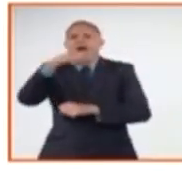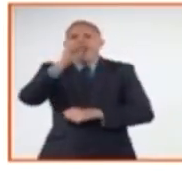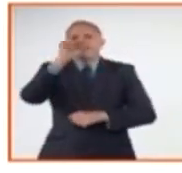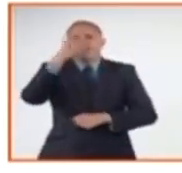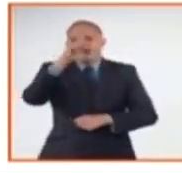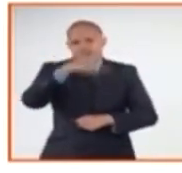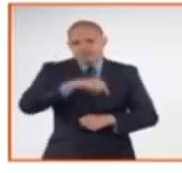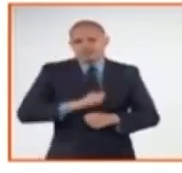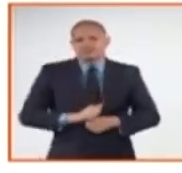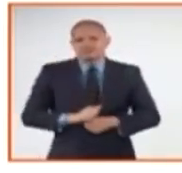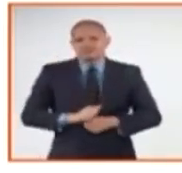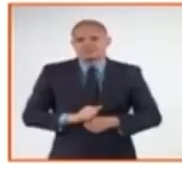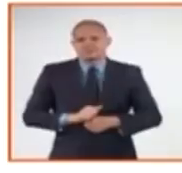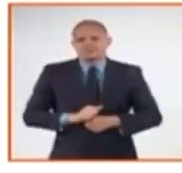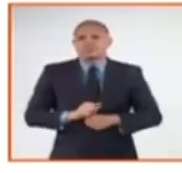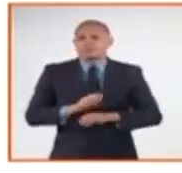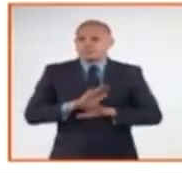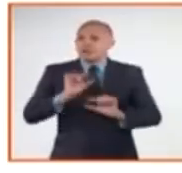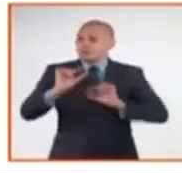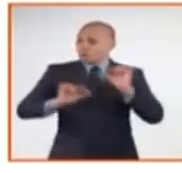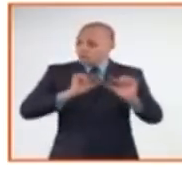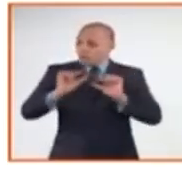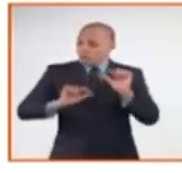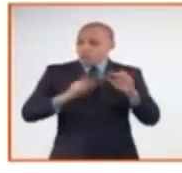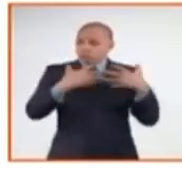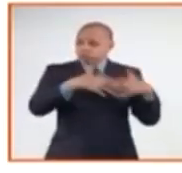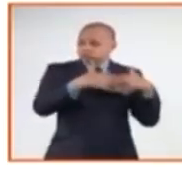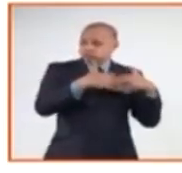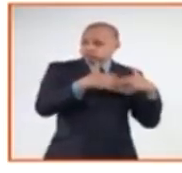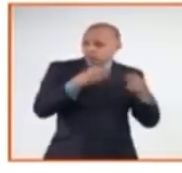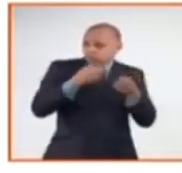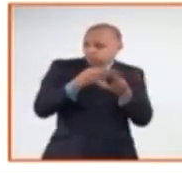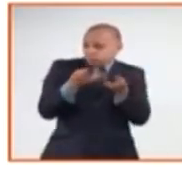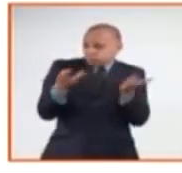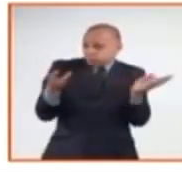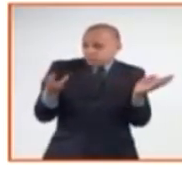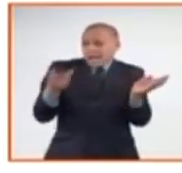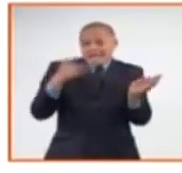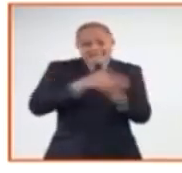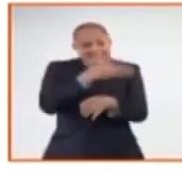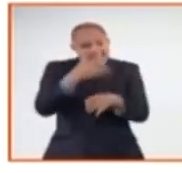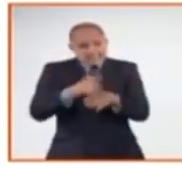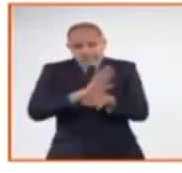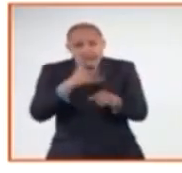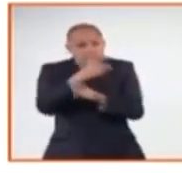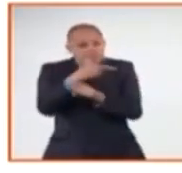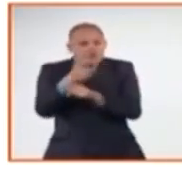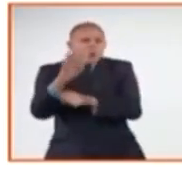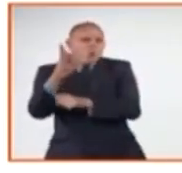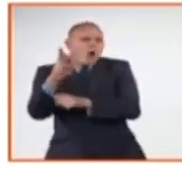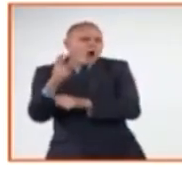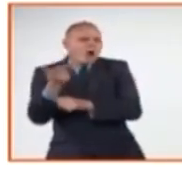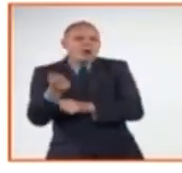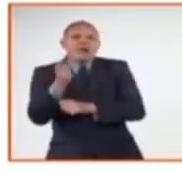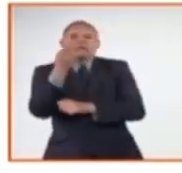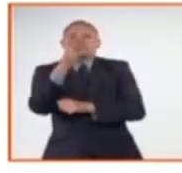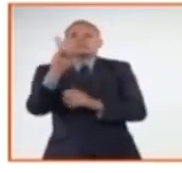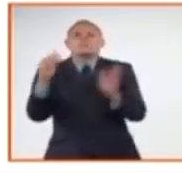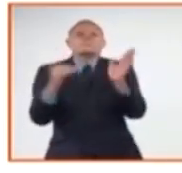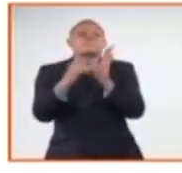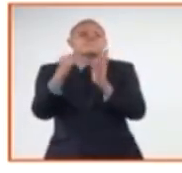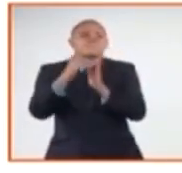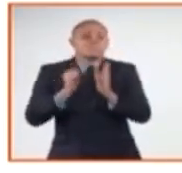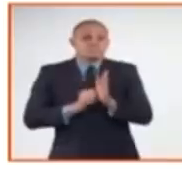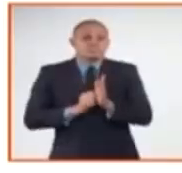distribuyendo más dosis de vacuna alrededor de 13 millones de dosis de vacunas se han administrado lo que representa que 5